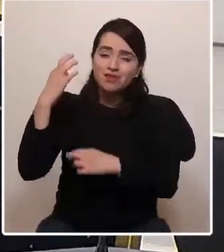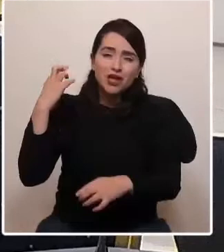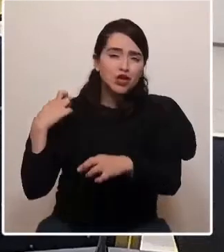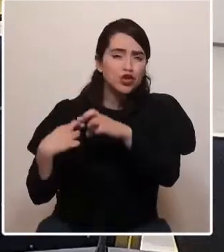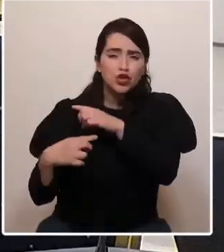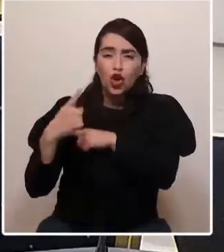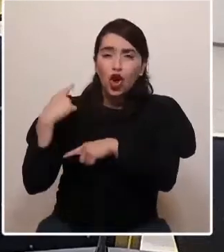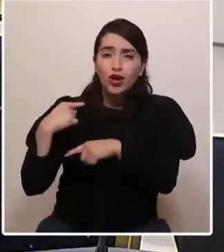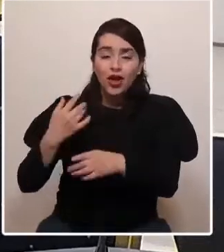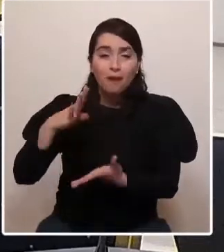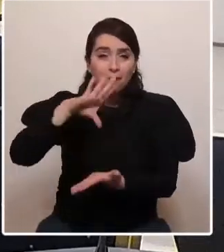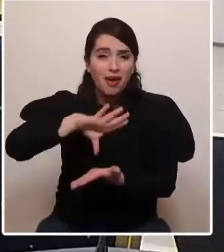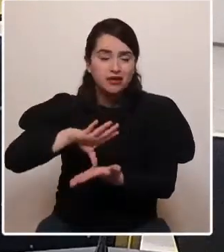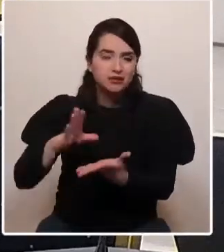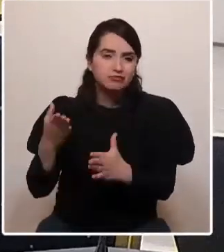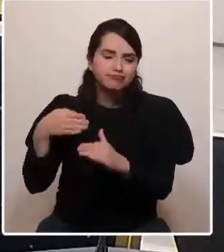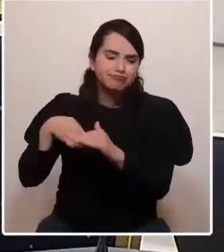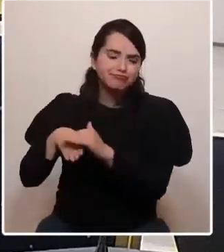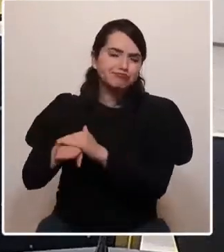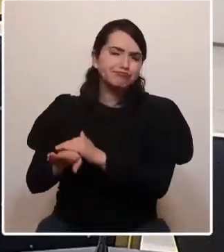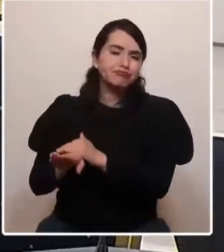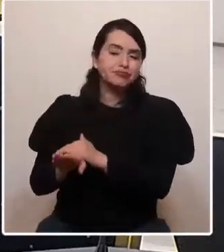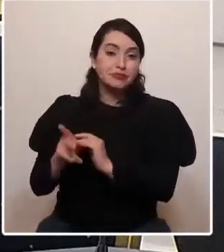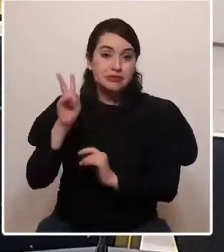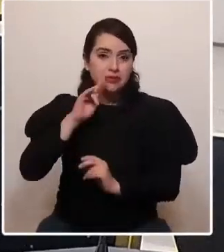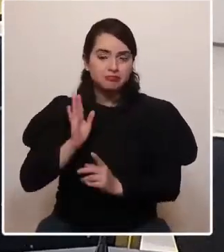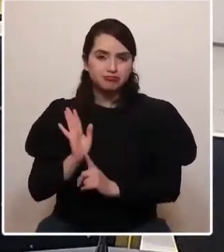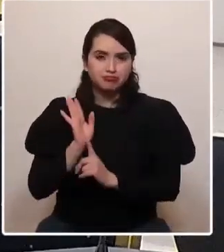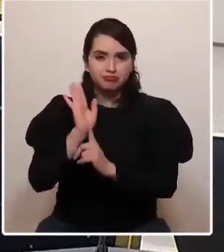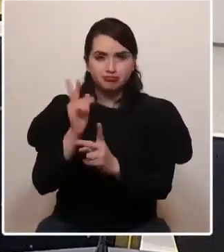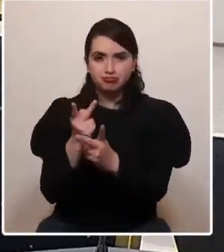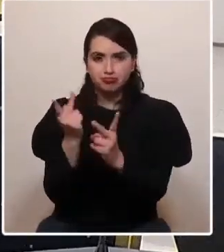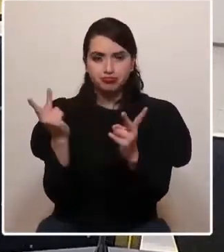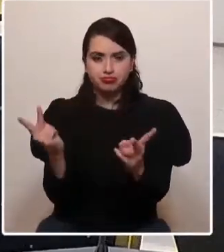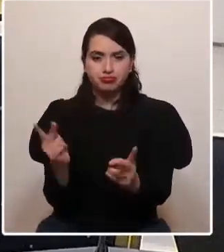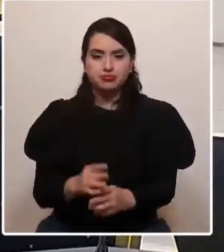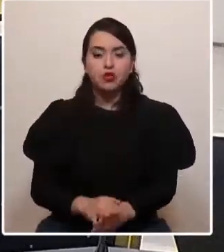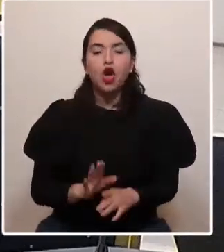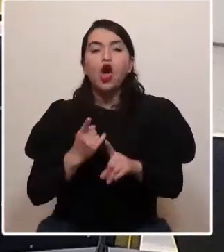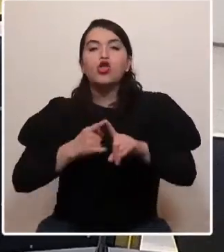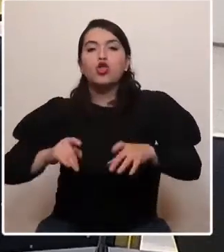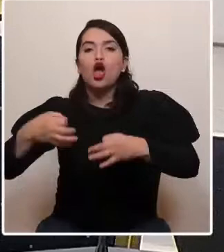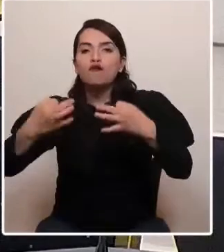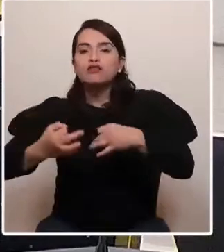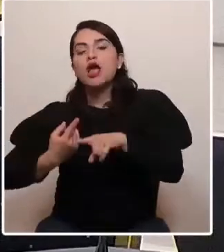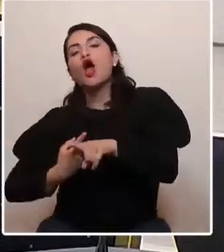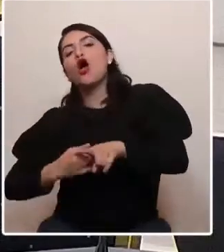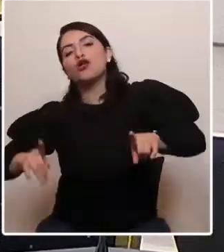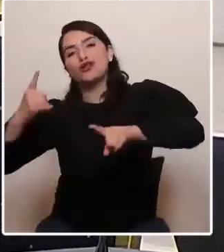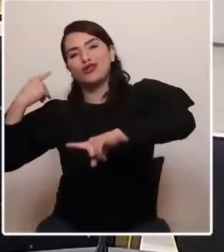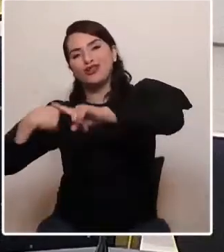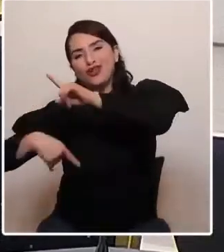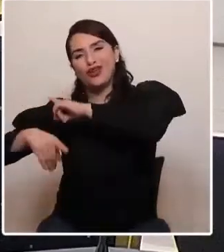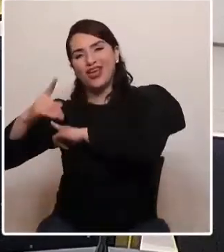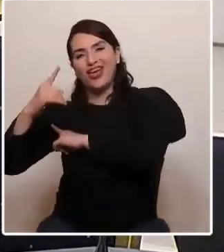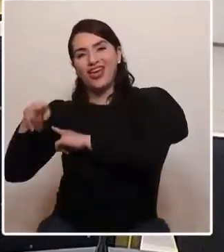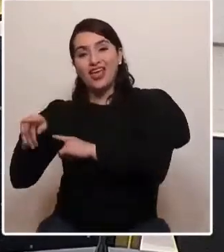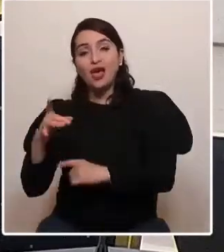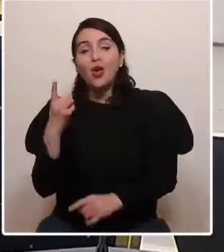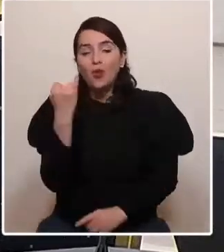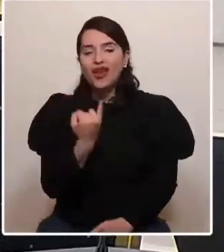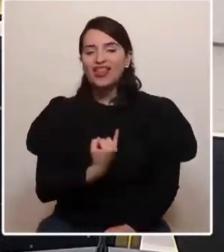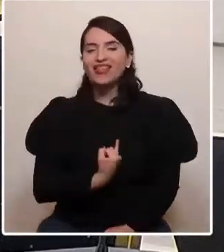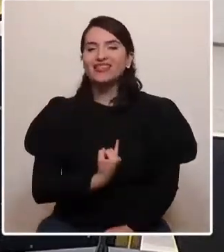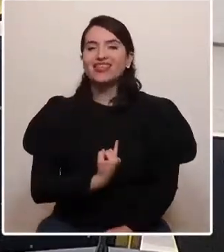de nuestro país, esa que existe en paralelo al relato oficial y que construye una sola identidad desde una